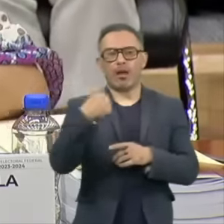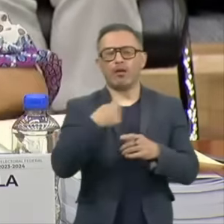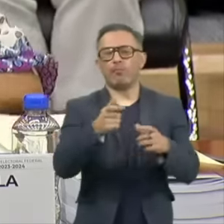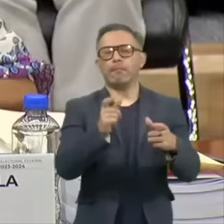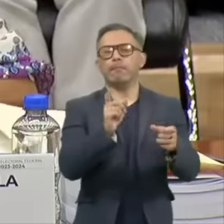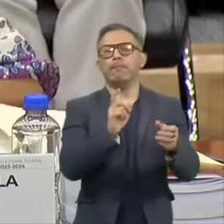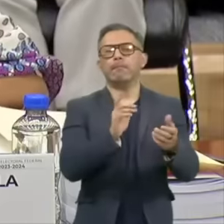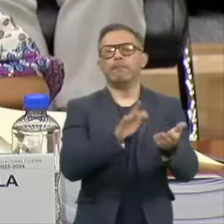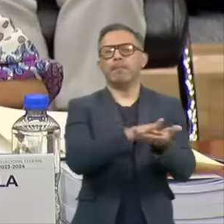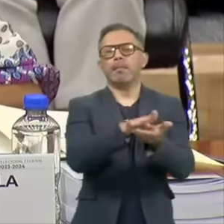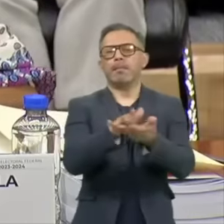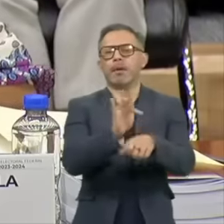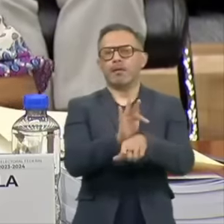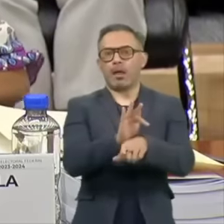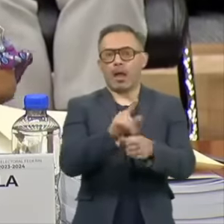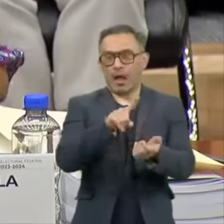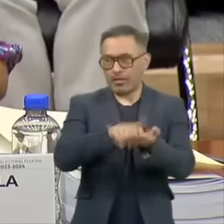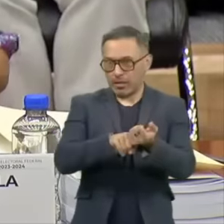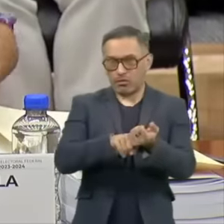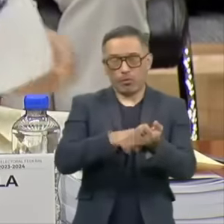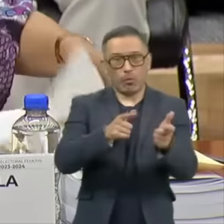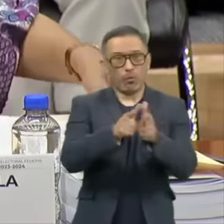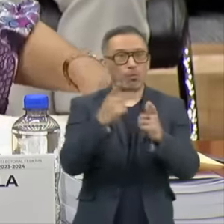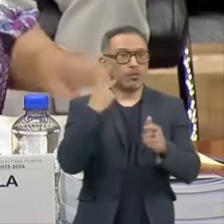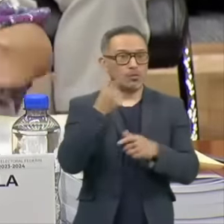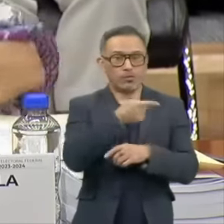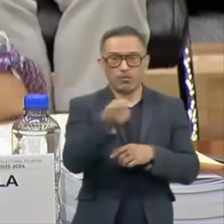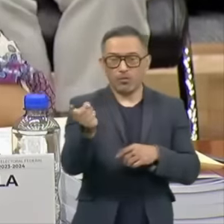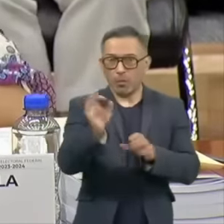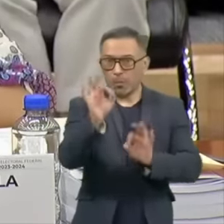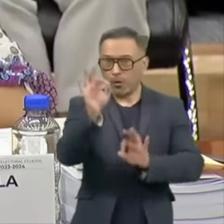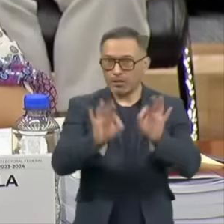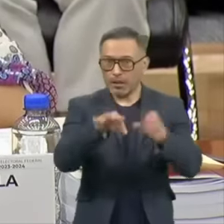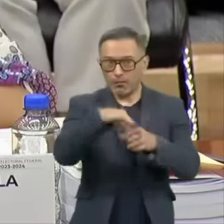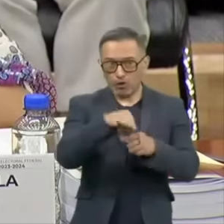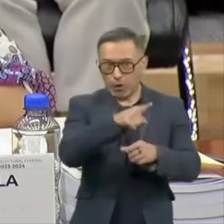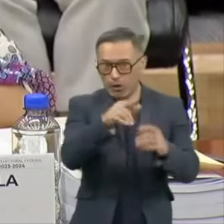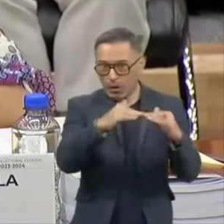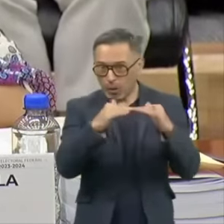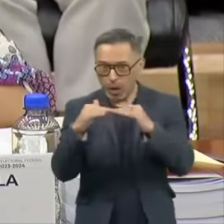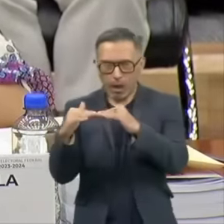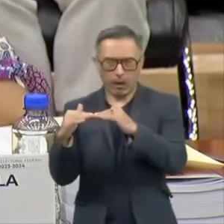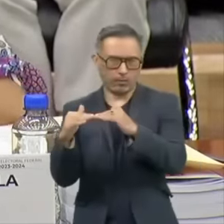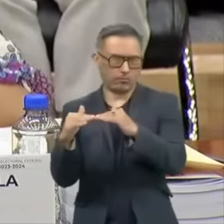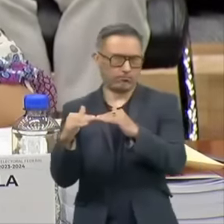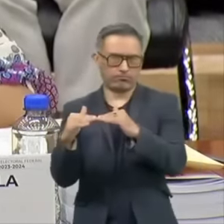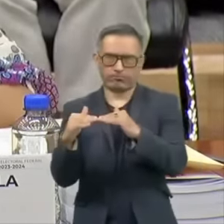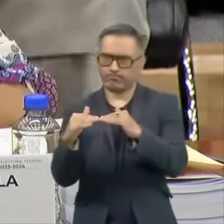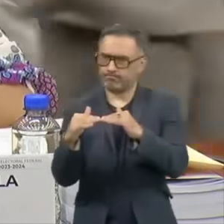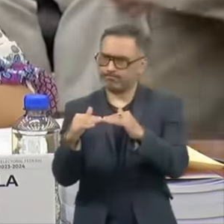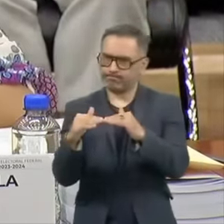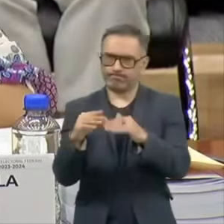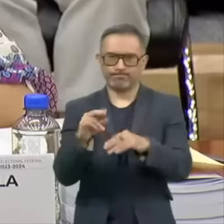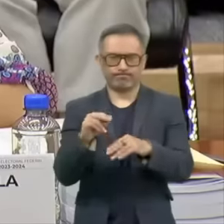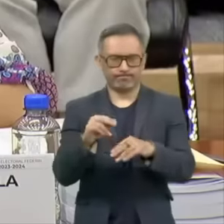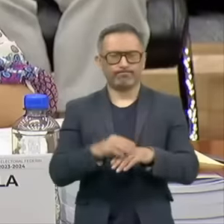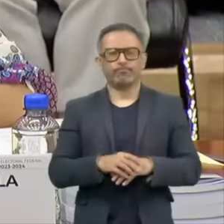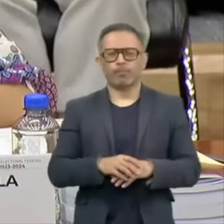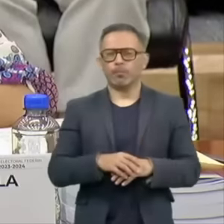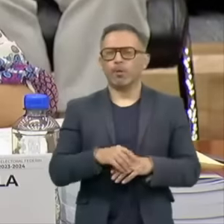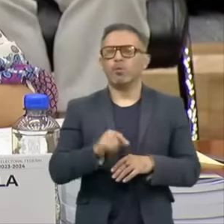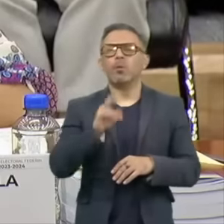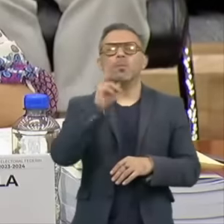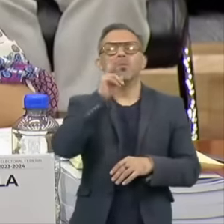hubieran obtenido los mismos porcentajes de votación. Para demostrar lo anterior, quiero